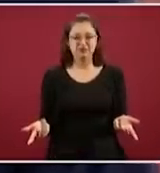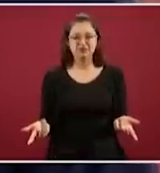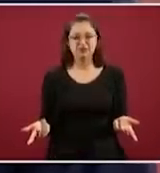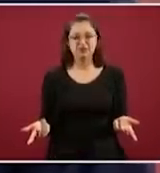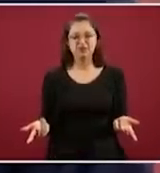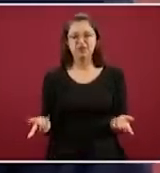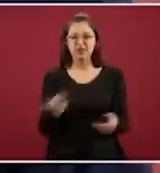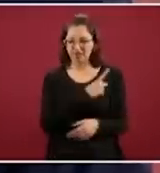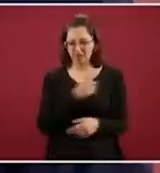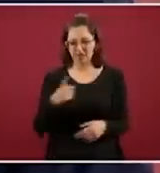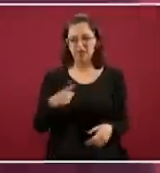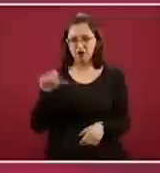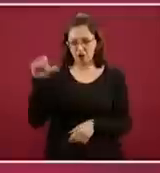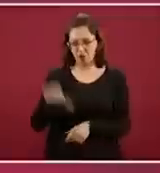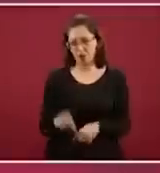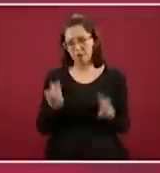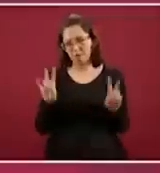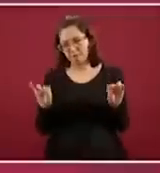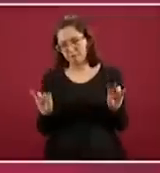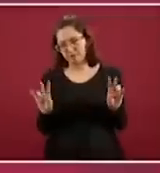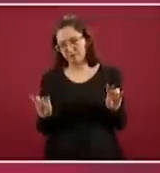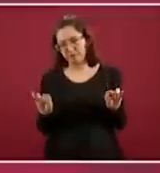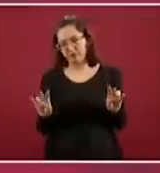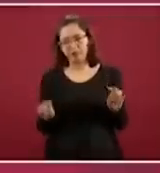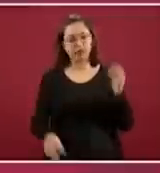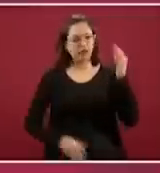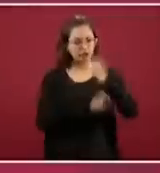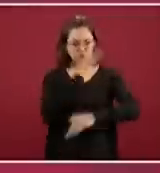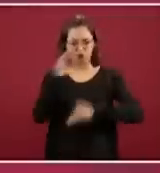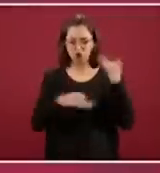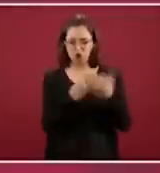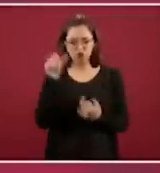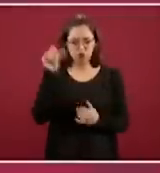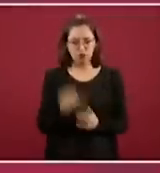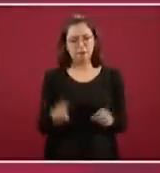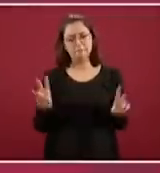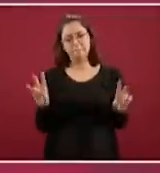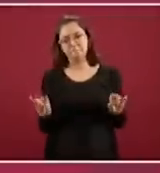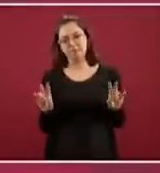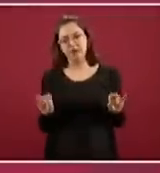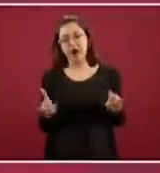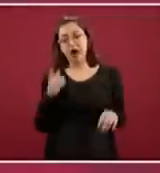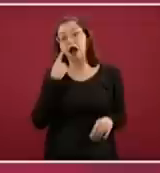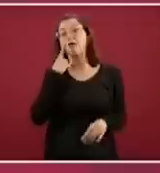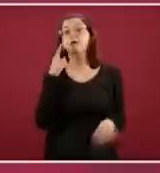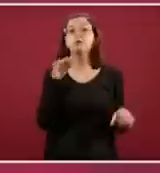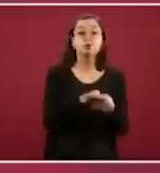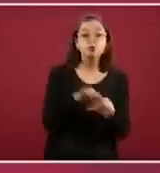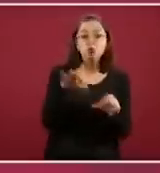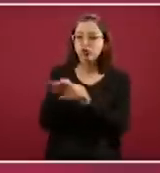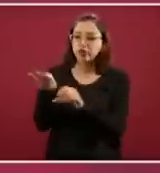estar pendiente. Le pido a todos que estemos pendientes para ver quién va a votar